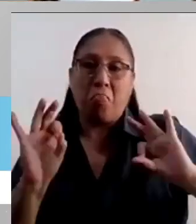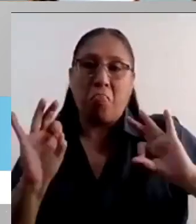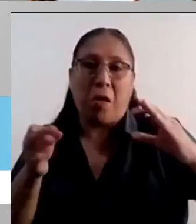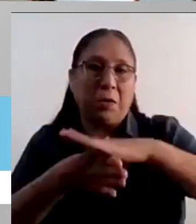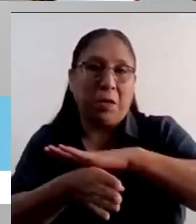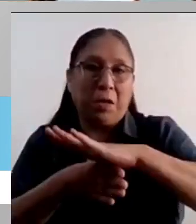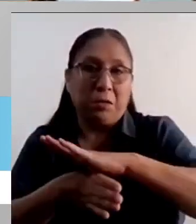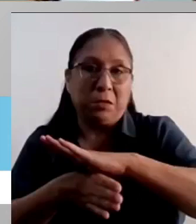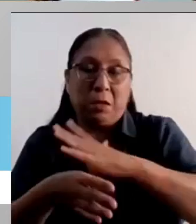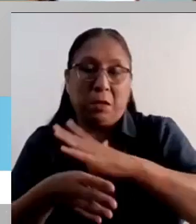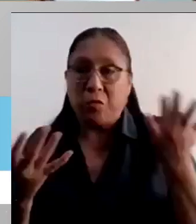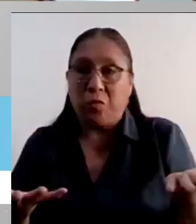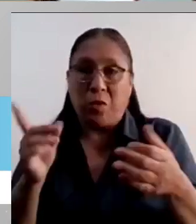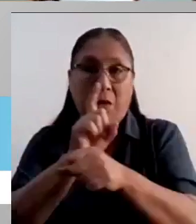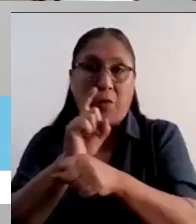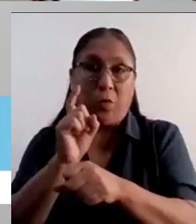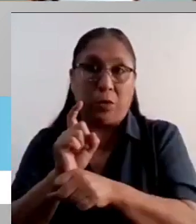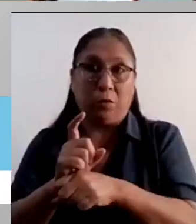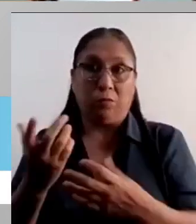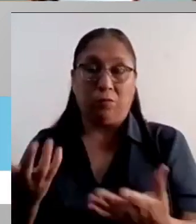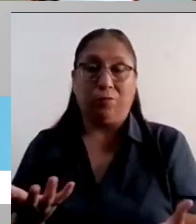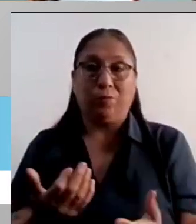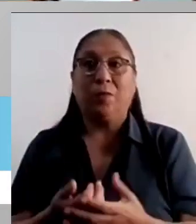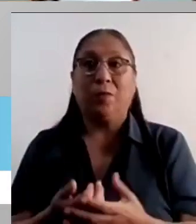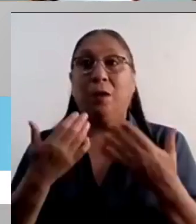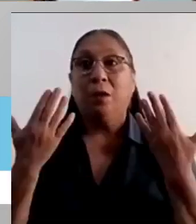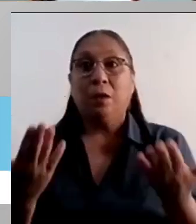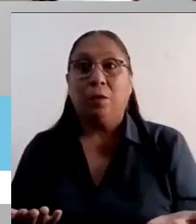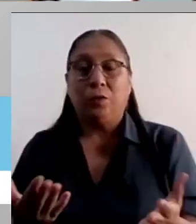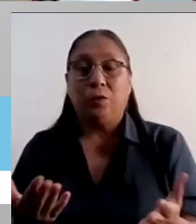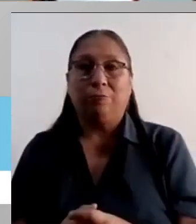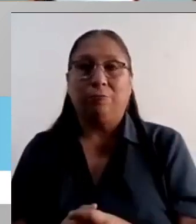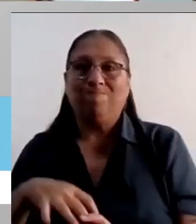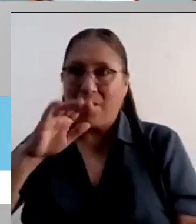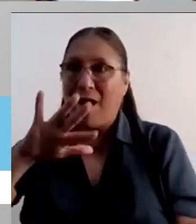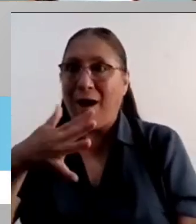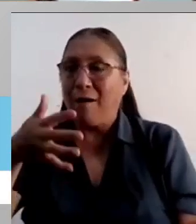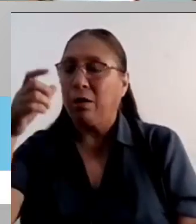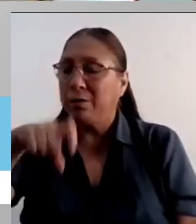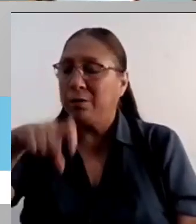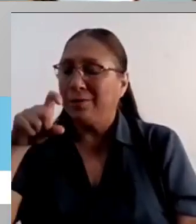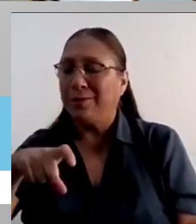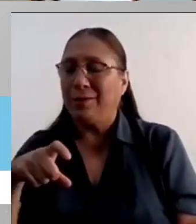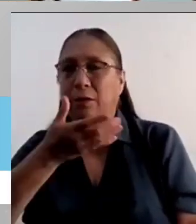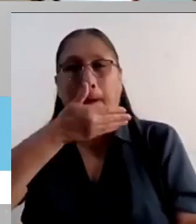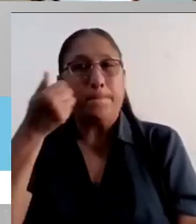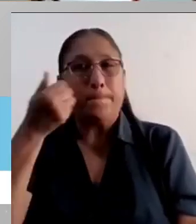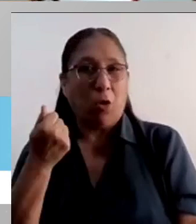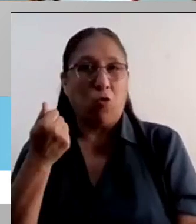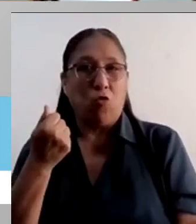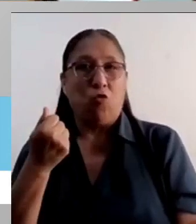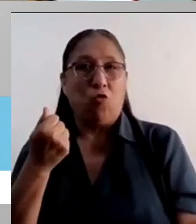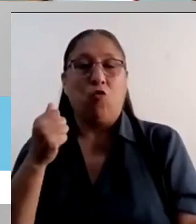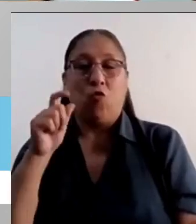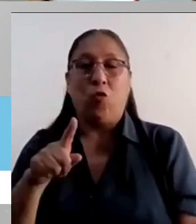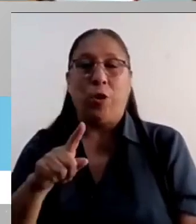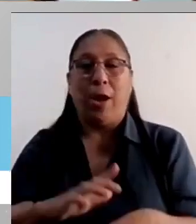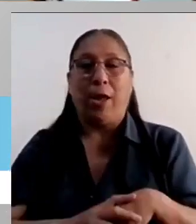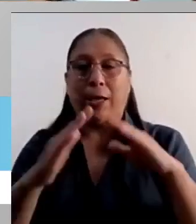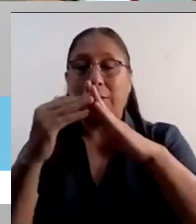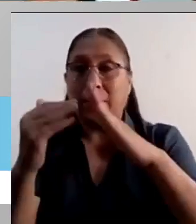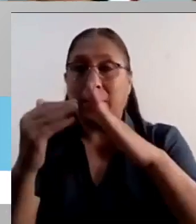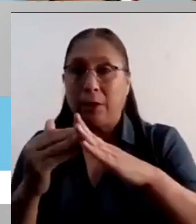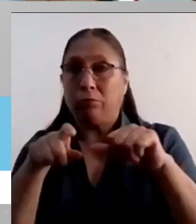la educación. Entonces, hay necesidad además de mejorar las residencias